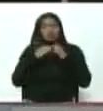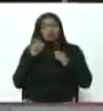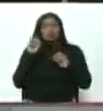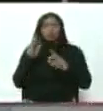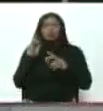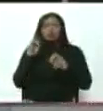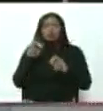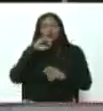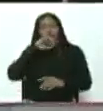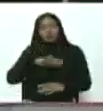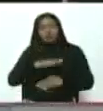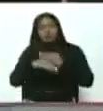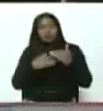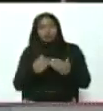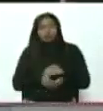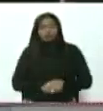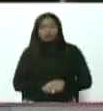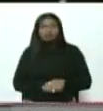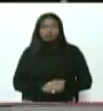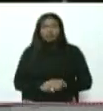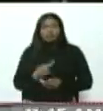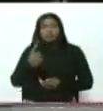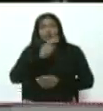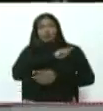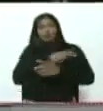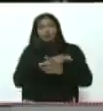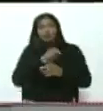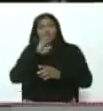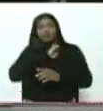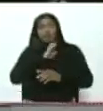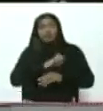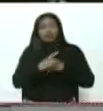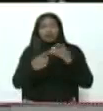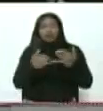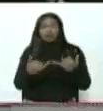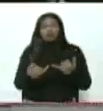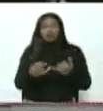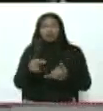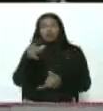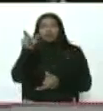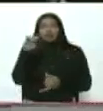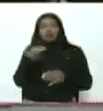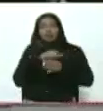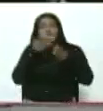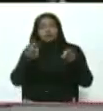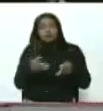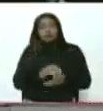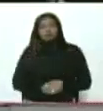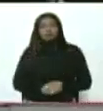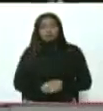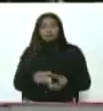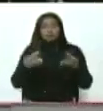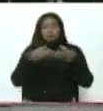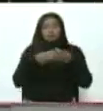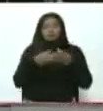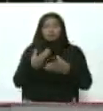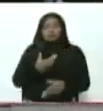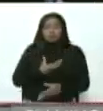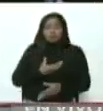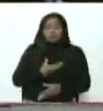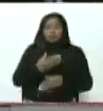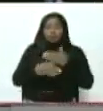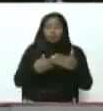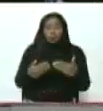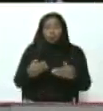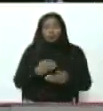oportunidad histórica. Primero con la fuerza y la energía del hermano Luis José. Con este gran equipo de alcaldes y